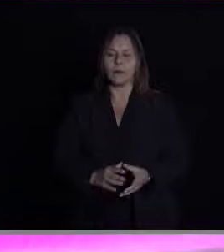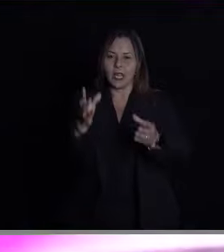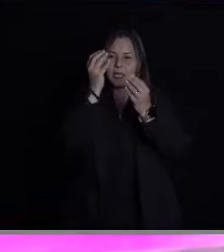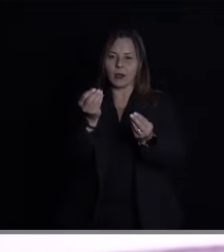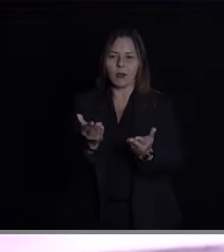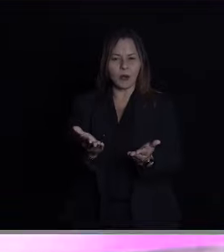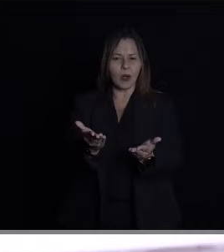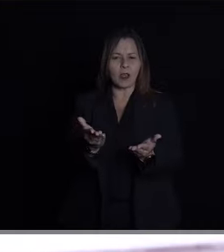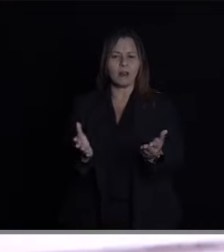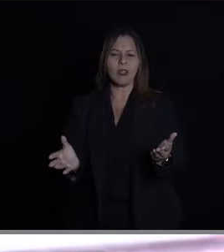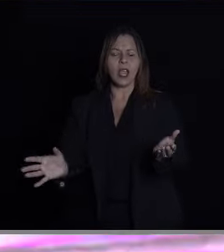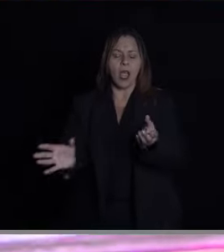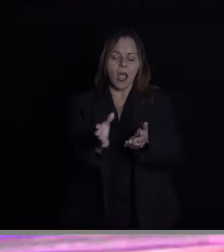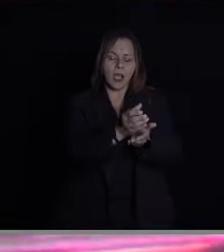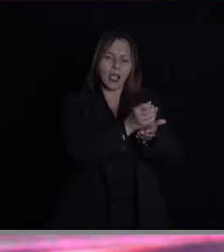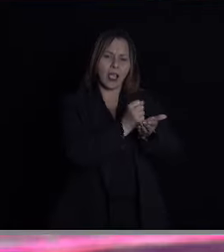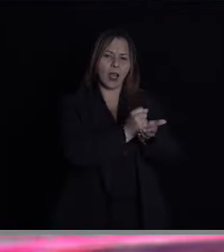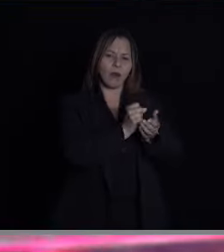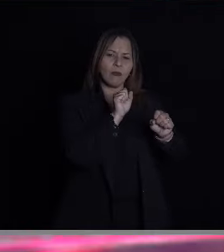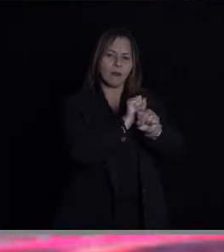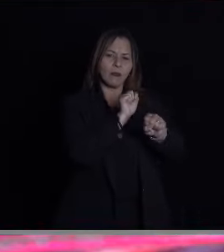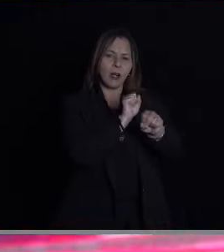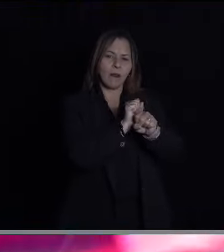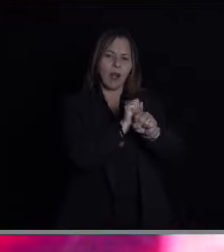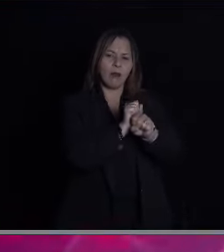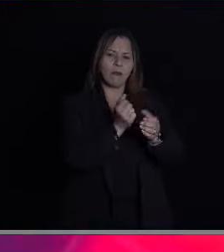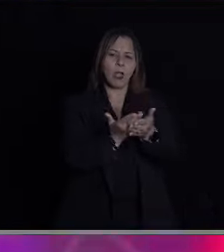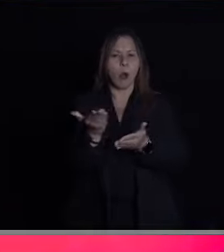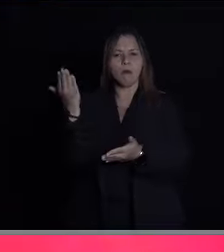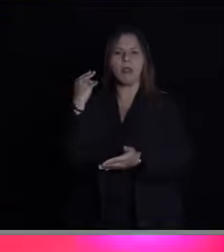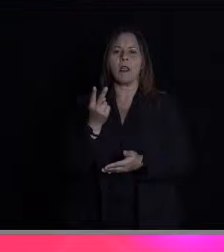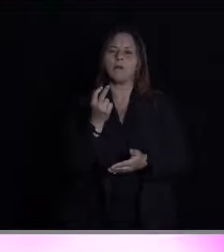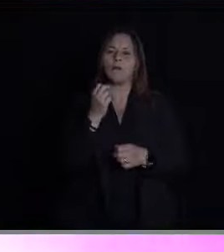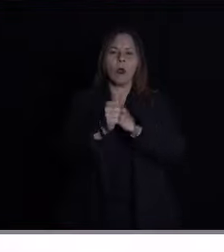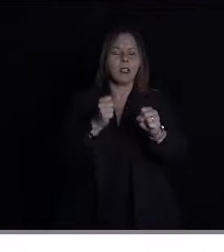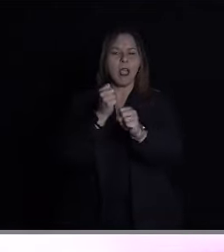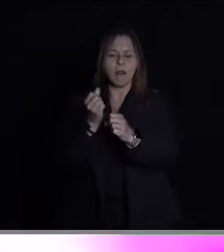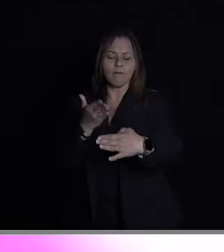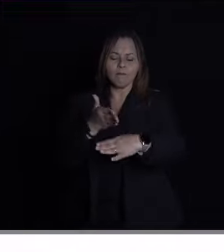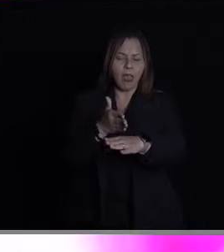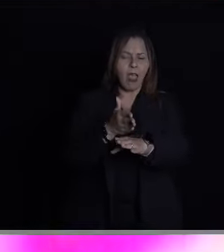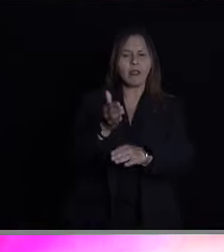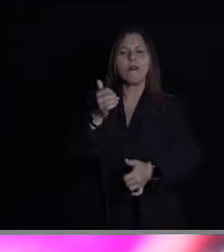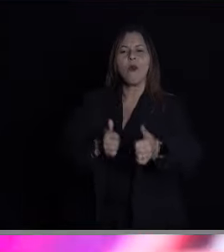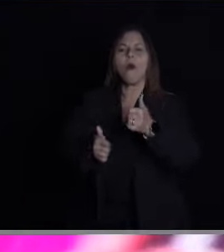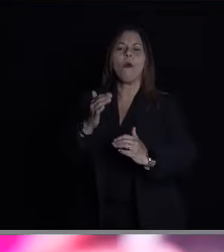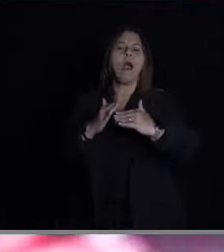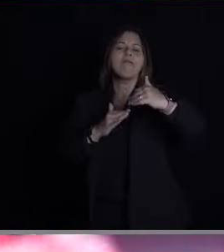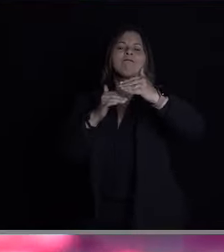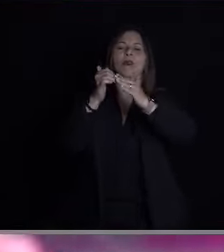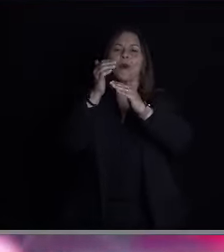mensaje que recoge su gestión pública de los pasados 12 años, a través de los cuales ha